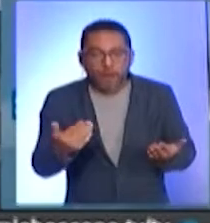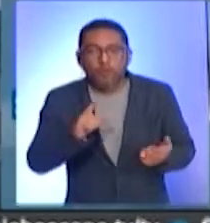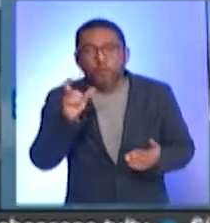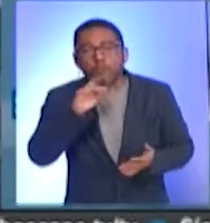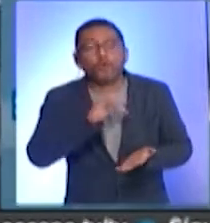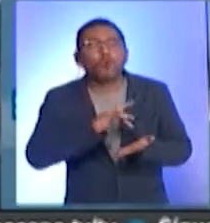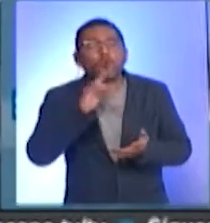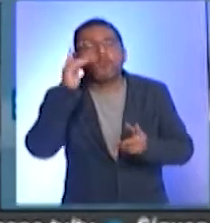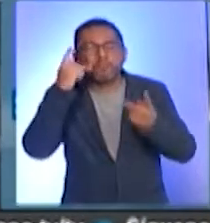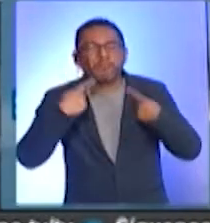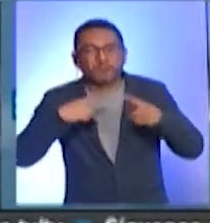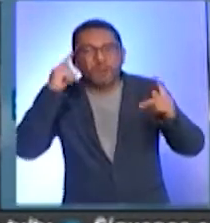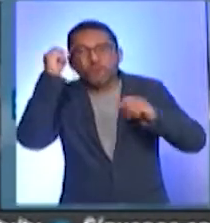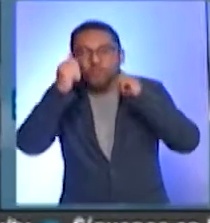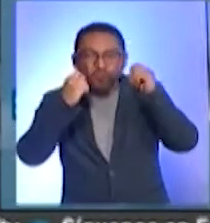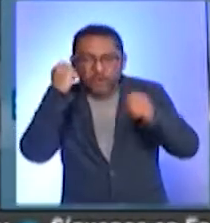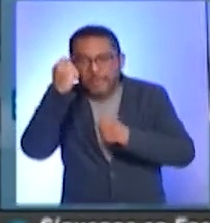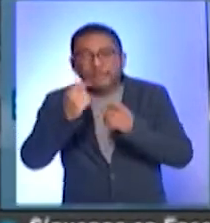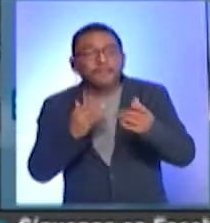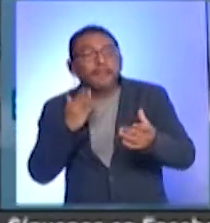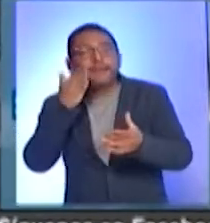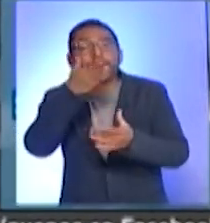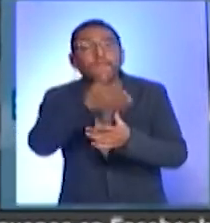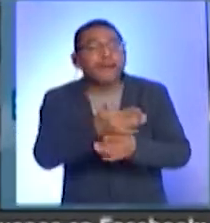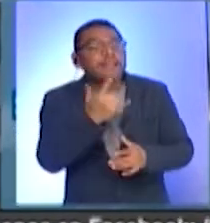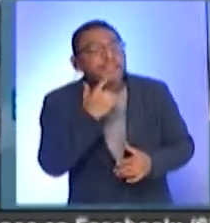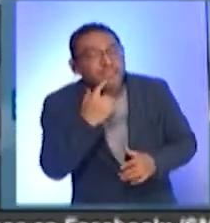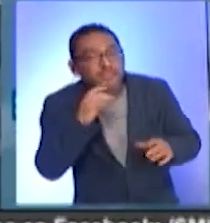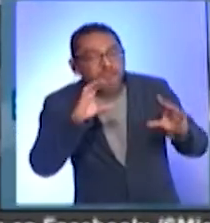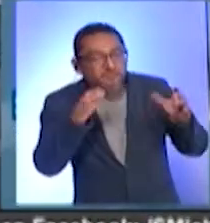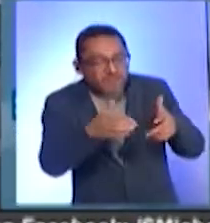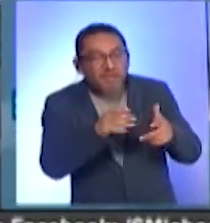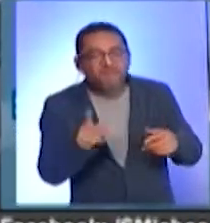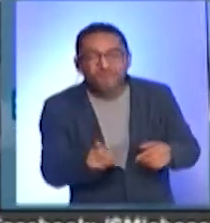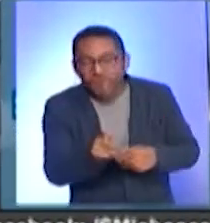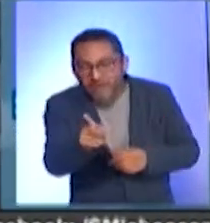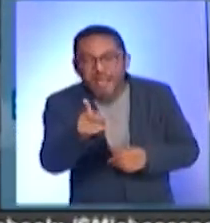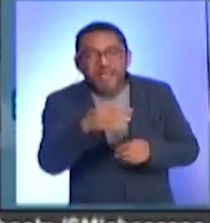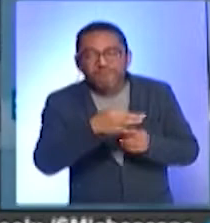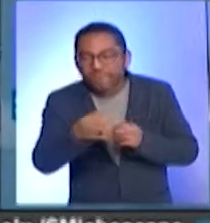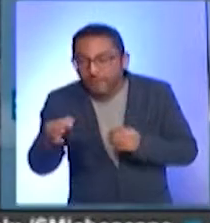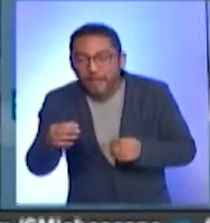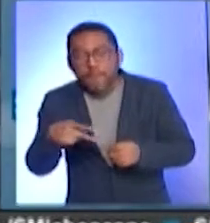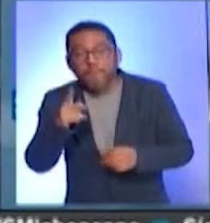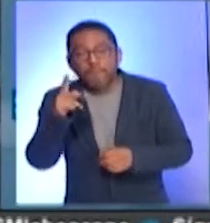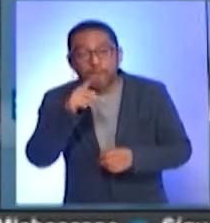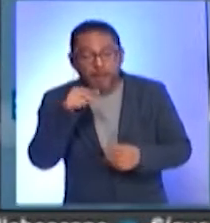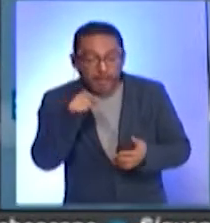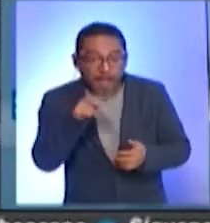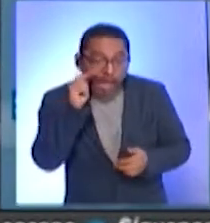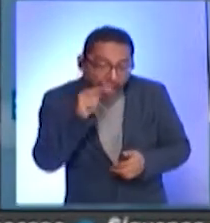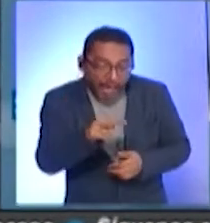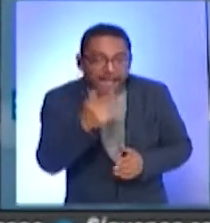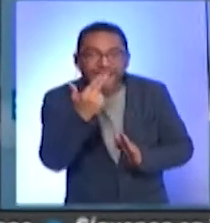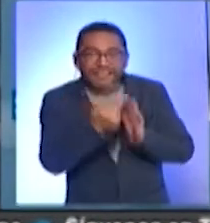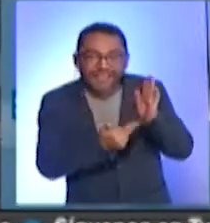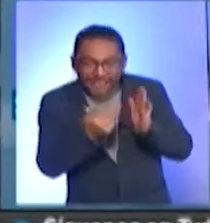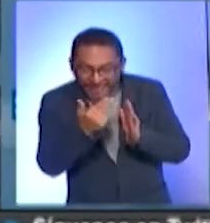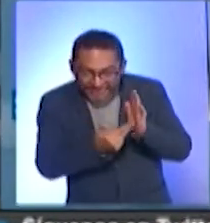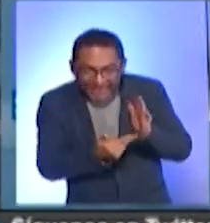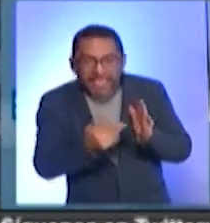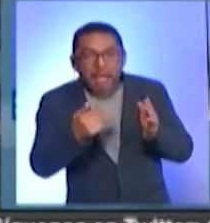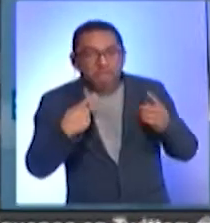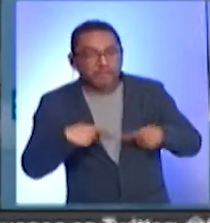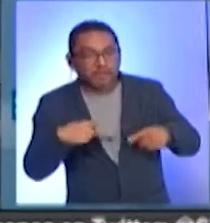recorre algunas de las comunidades sin duda alguna llegará a un taller de algún